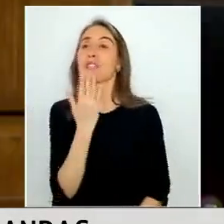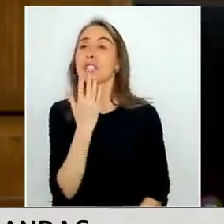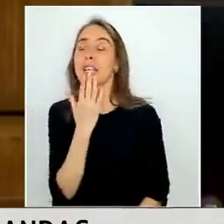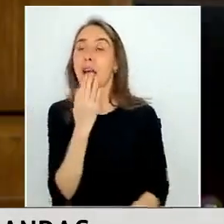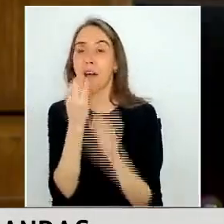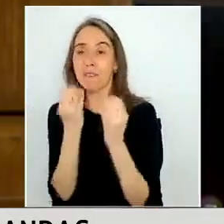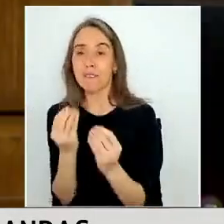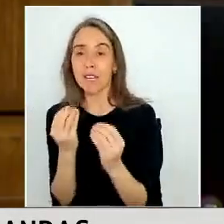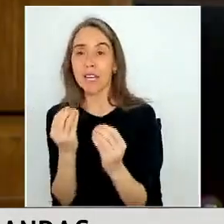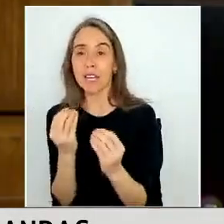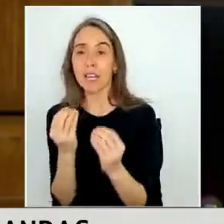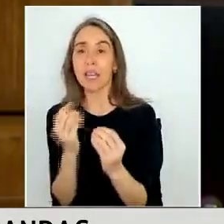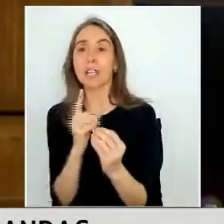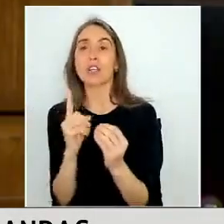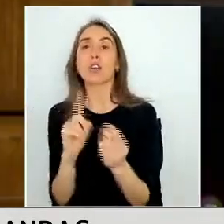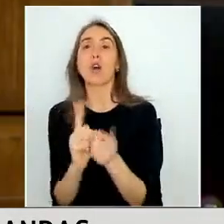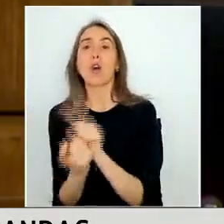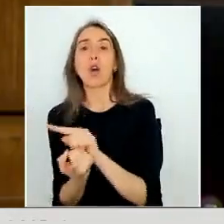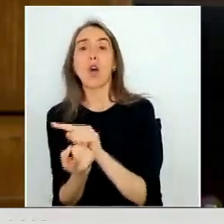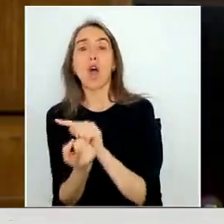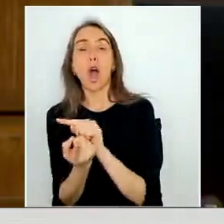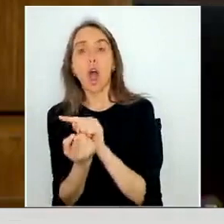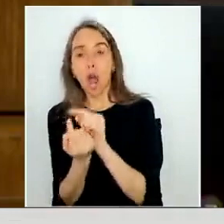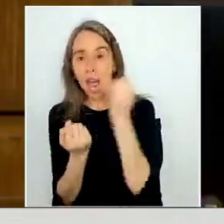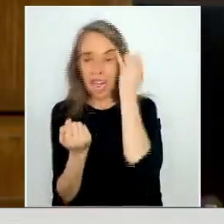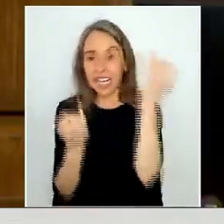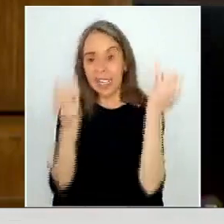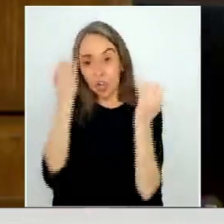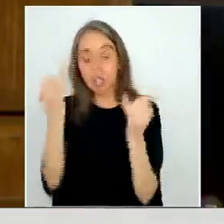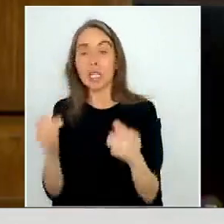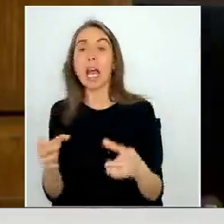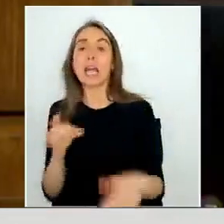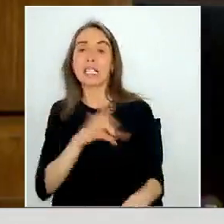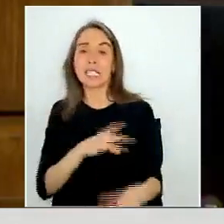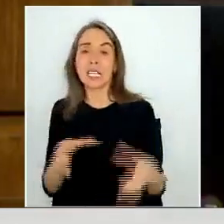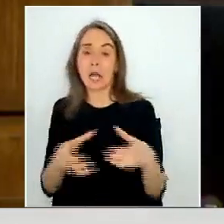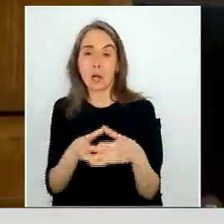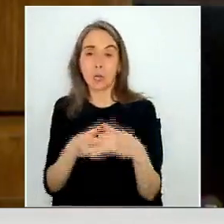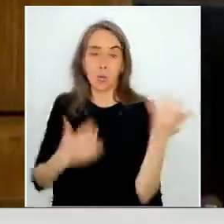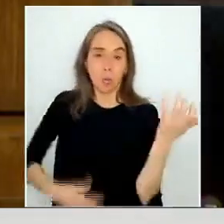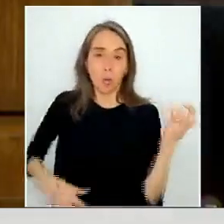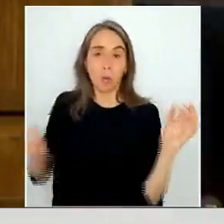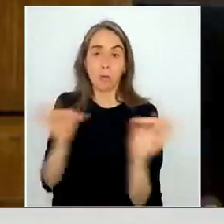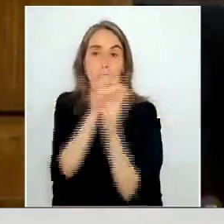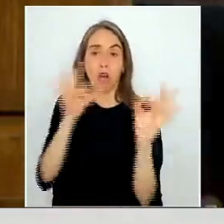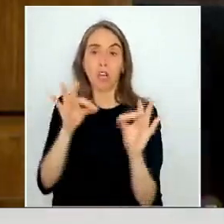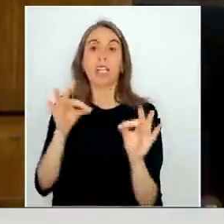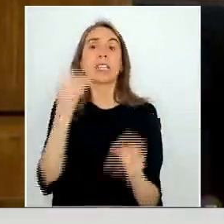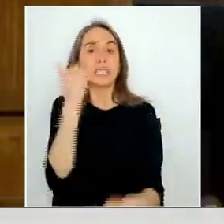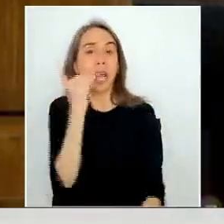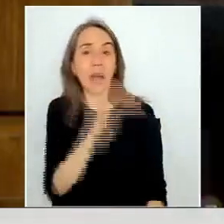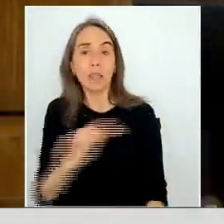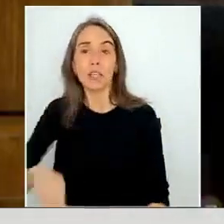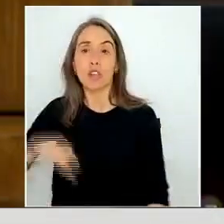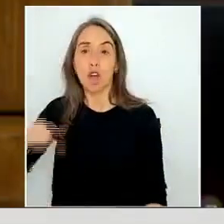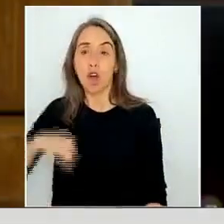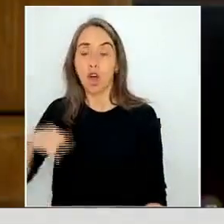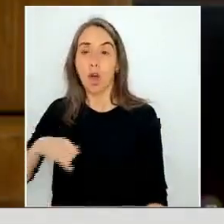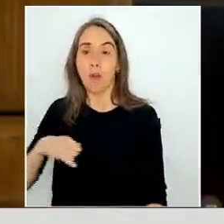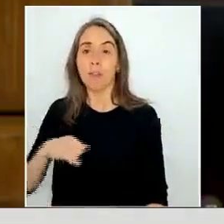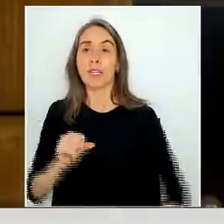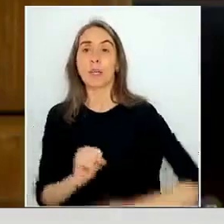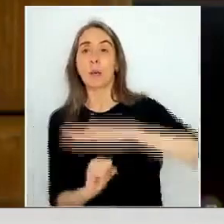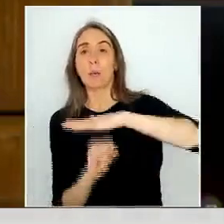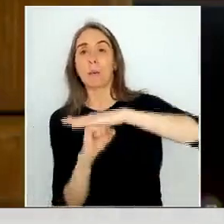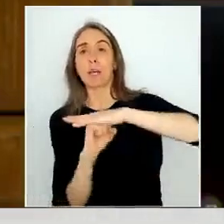sea ideologizado pero en Chile las bandas y orquesta infantiles y también juveniles son prácticamente un Pilar fundamental